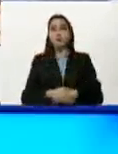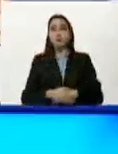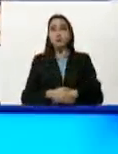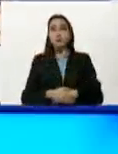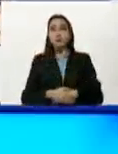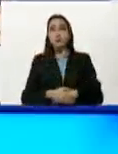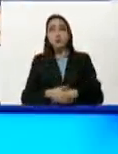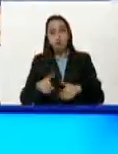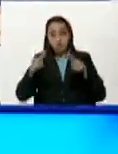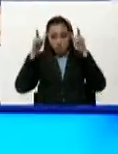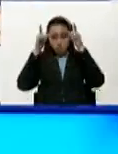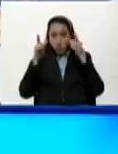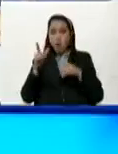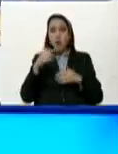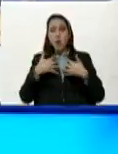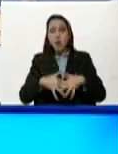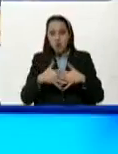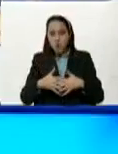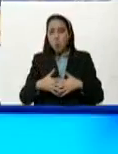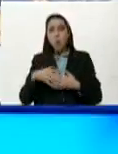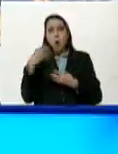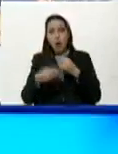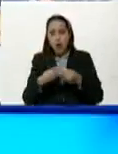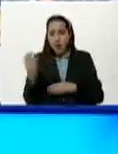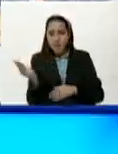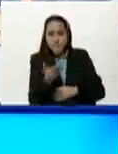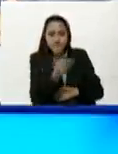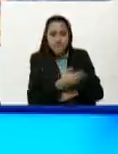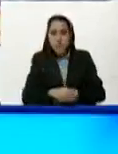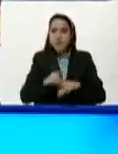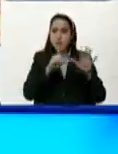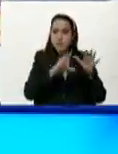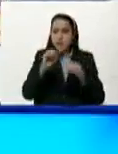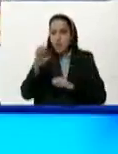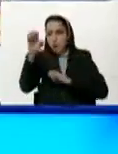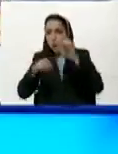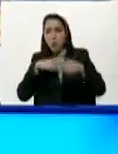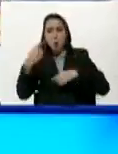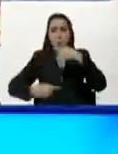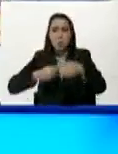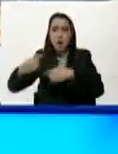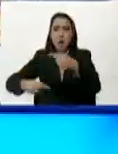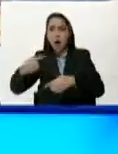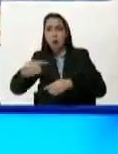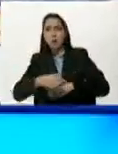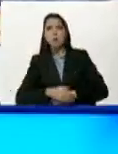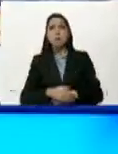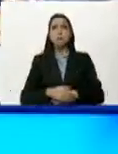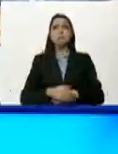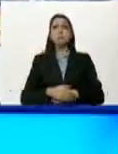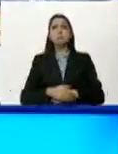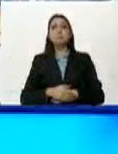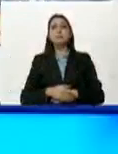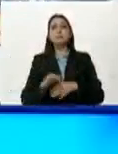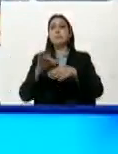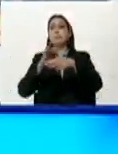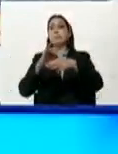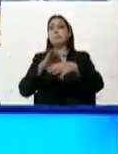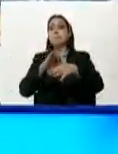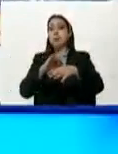que es capaz de procesar 600 animales diarios para la carne